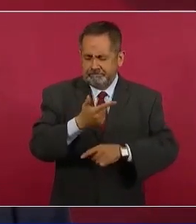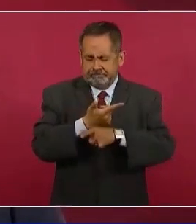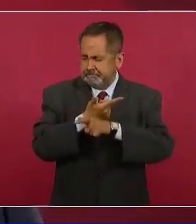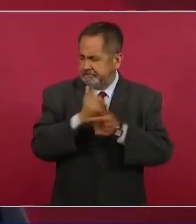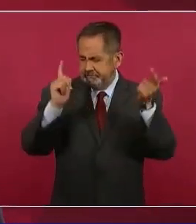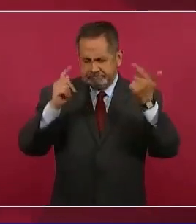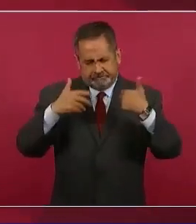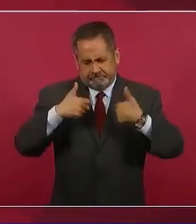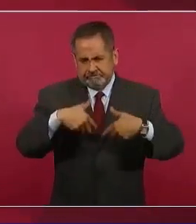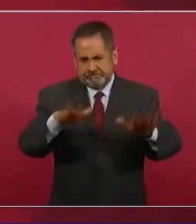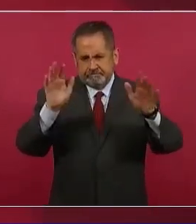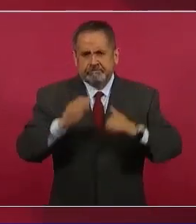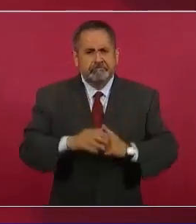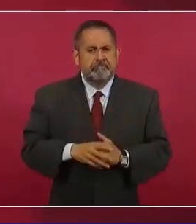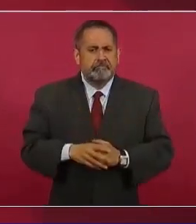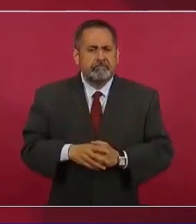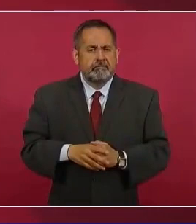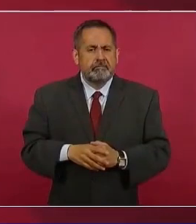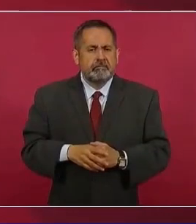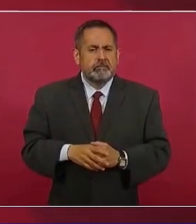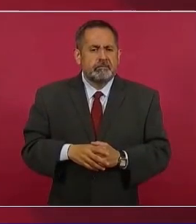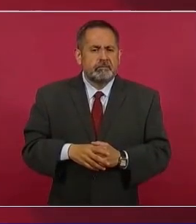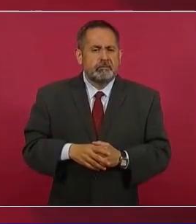No voy yo a hablarle a